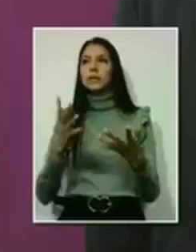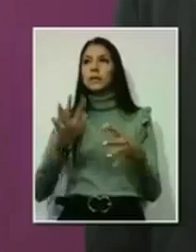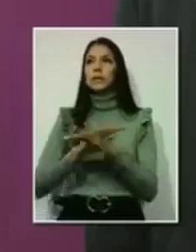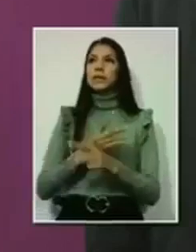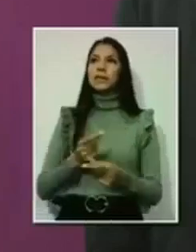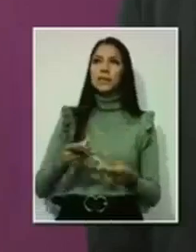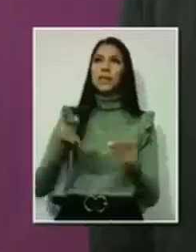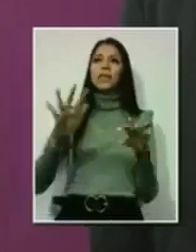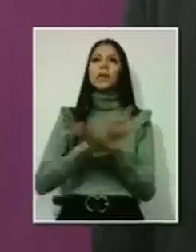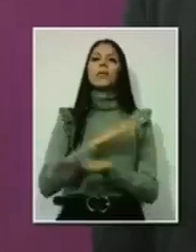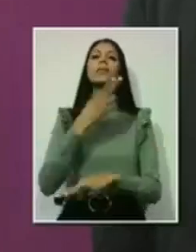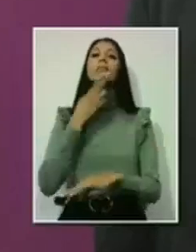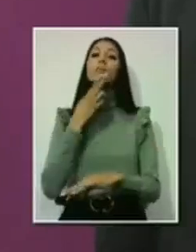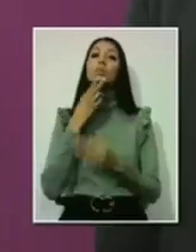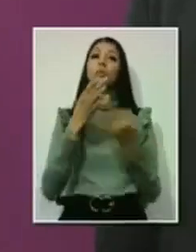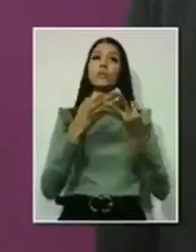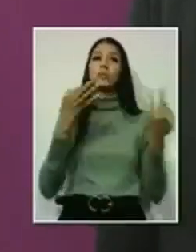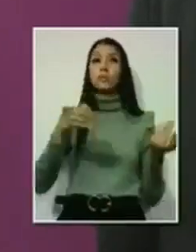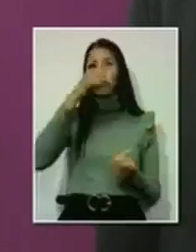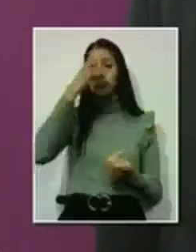cambio de uso de suelo para aguacate,